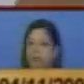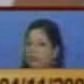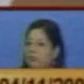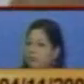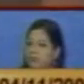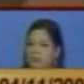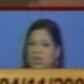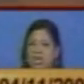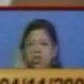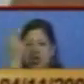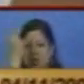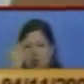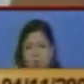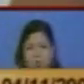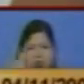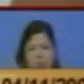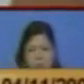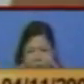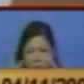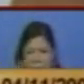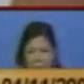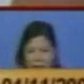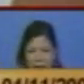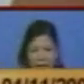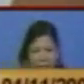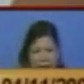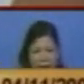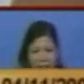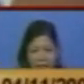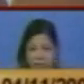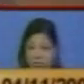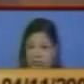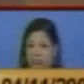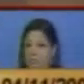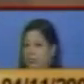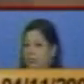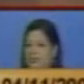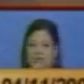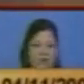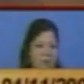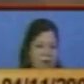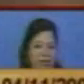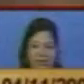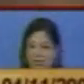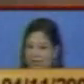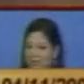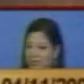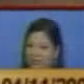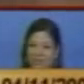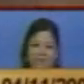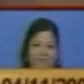En ningún país del mundo eso va a ocurrir. En ningún país del mundo.